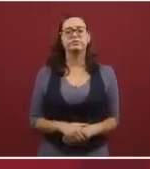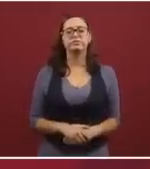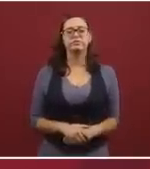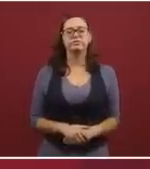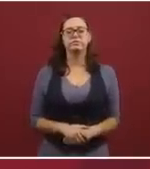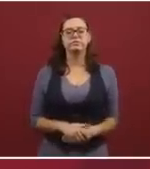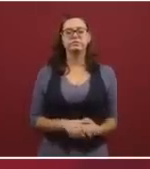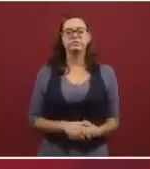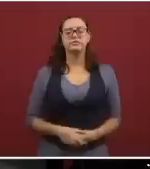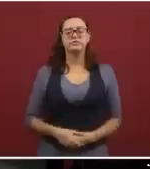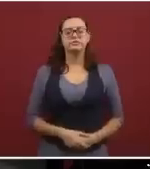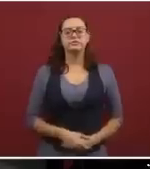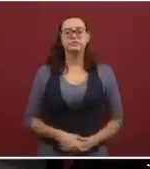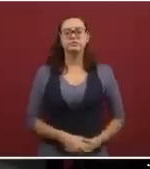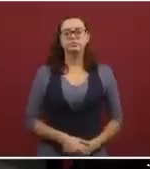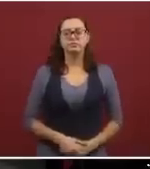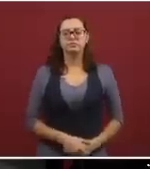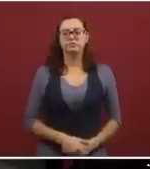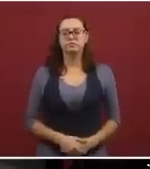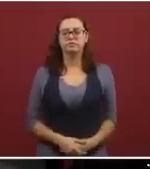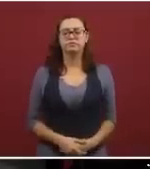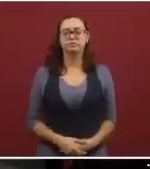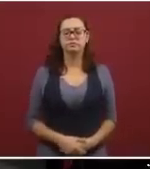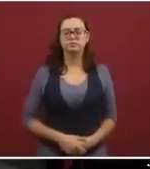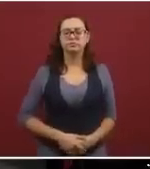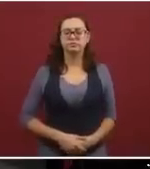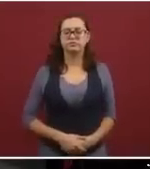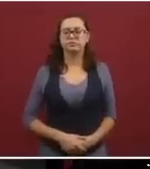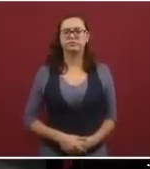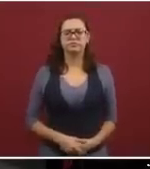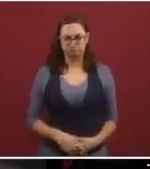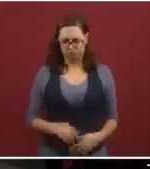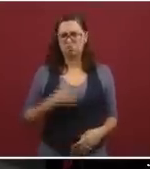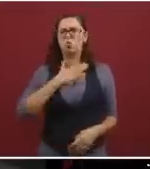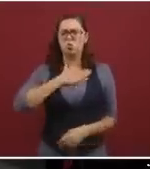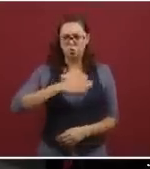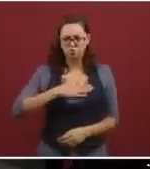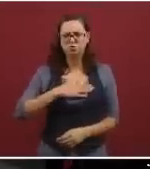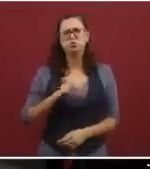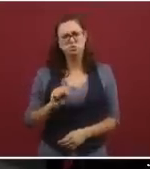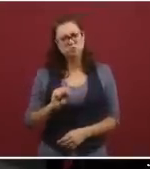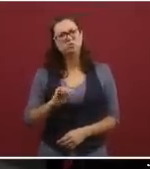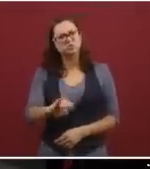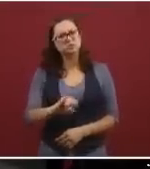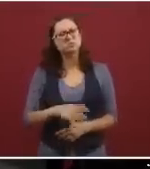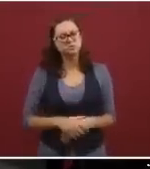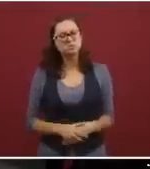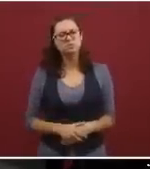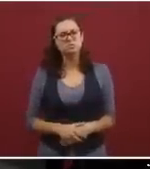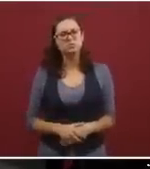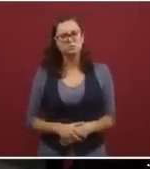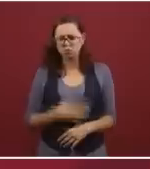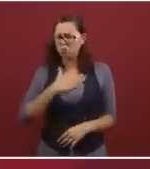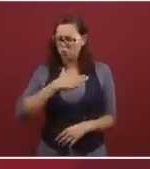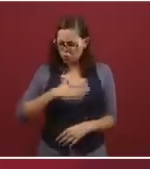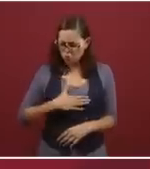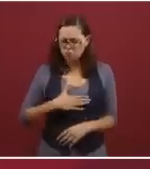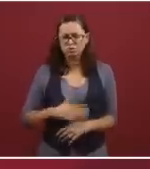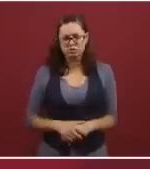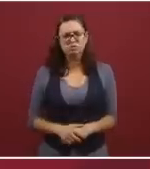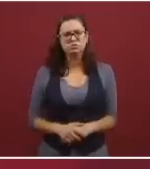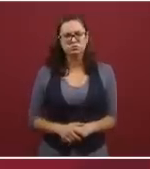la gente quiere justicia, presidente. Sí, y va a haber justicia, pero justicia también es